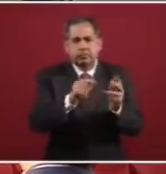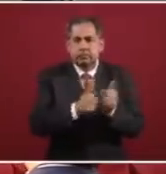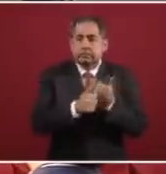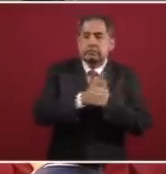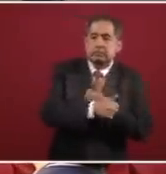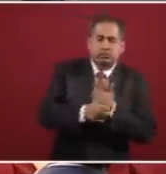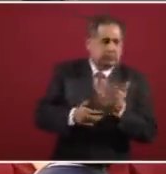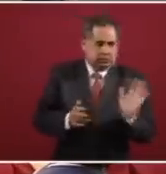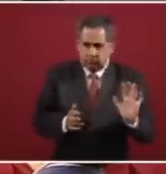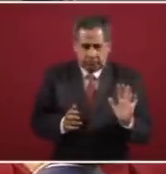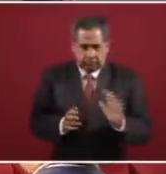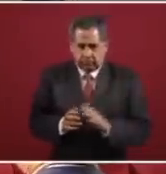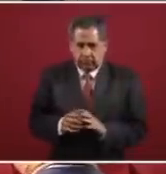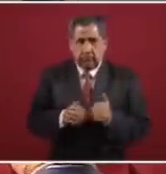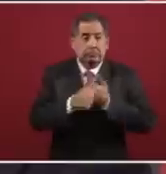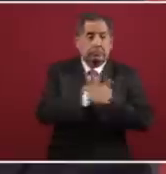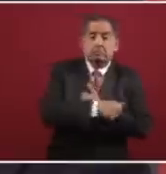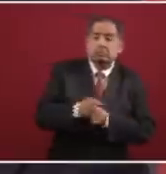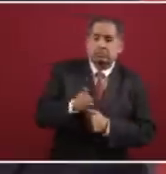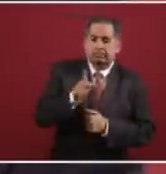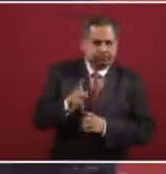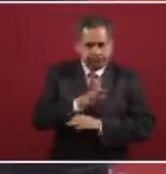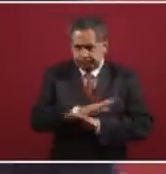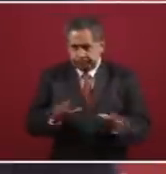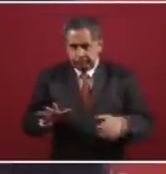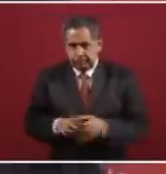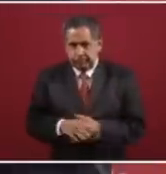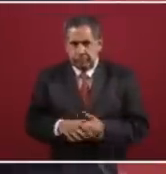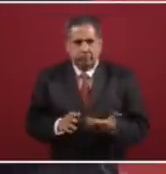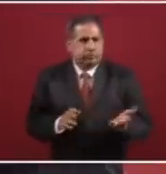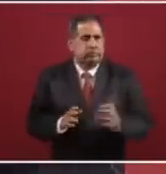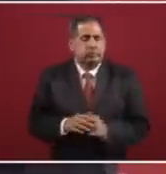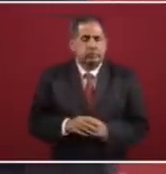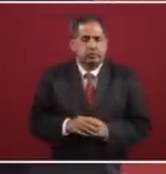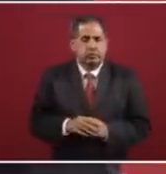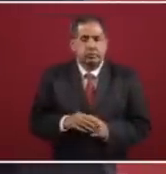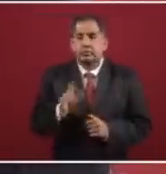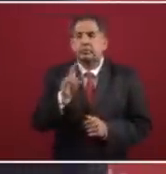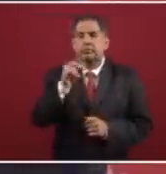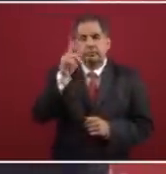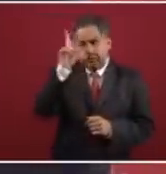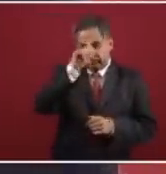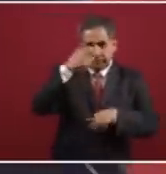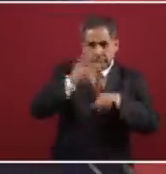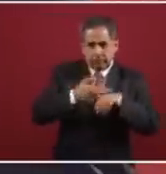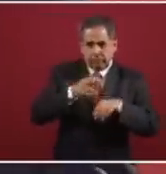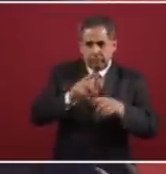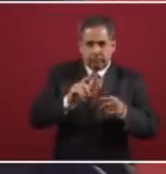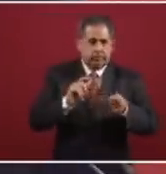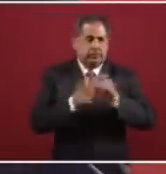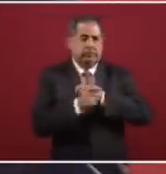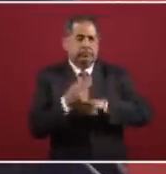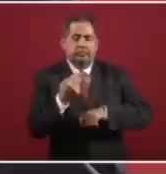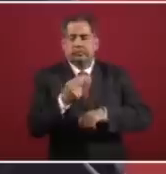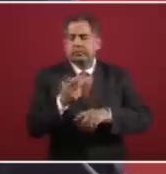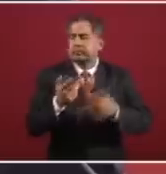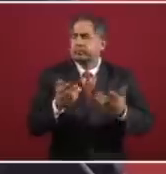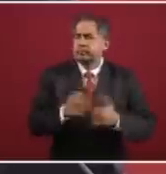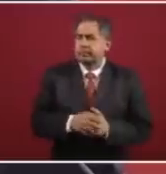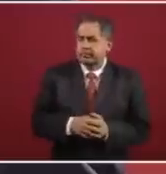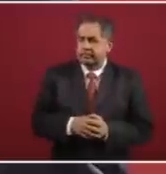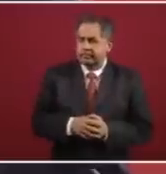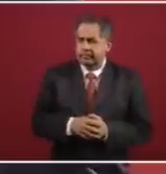encubrirse, disfrazarse. Ahora ya no son asesores, son